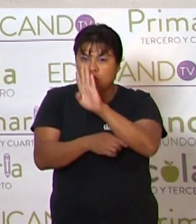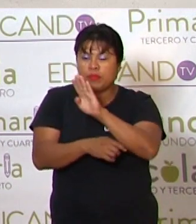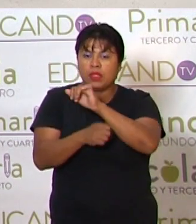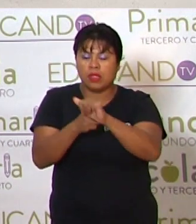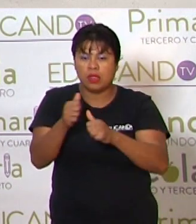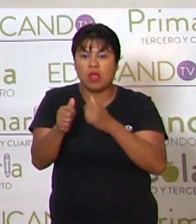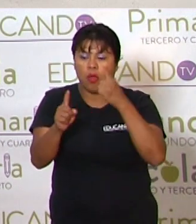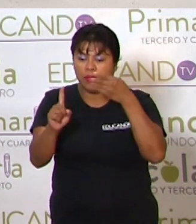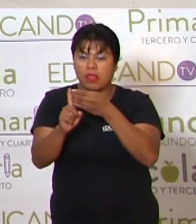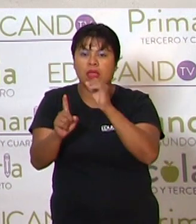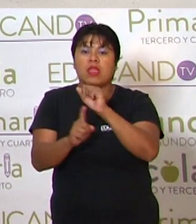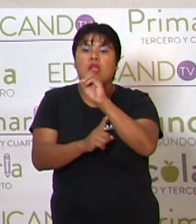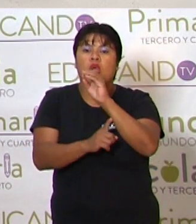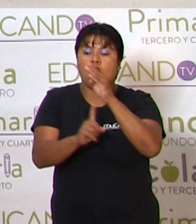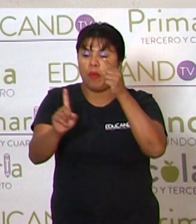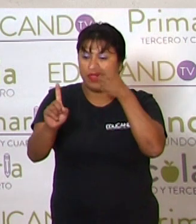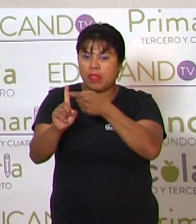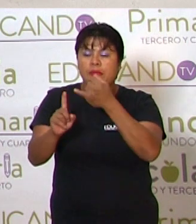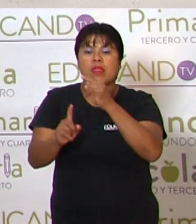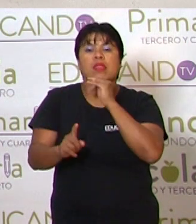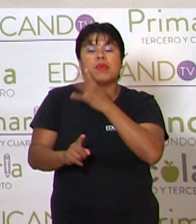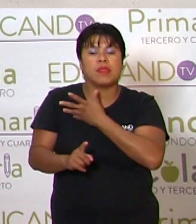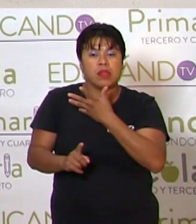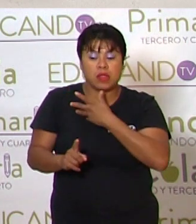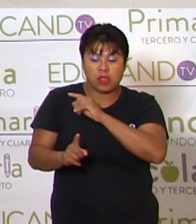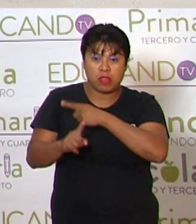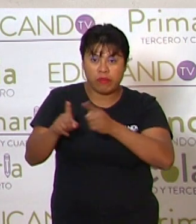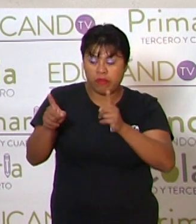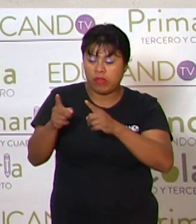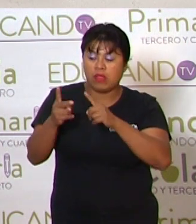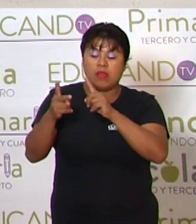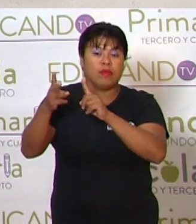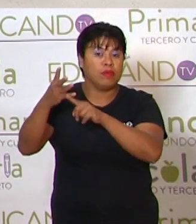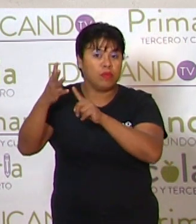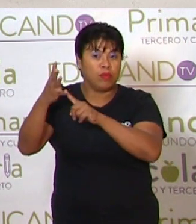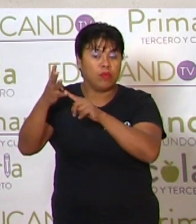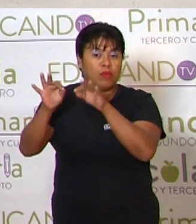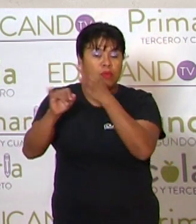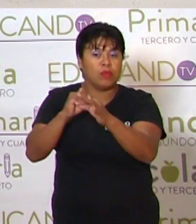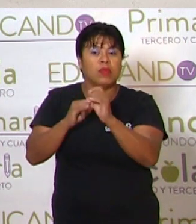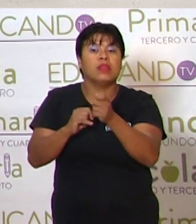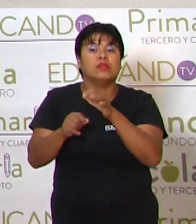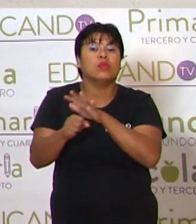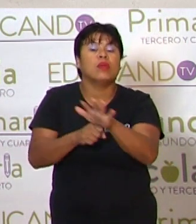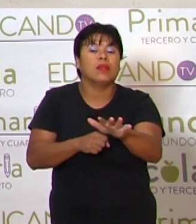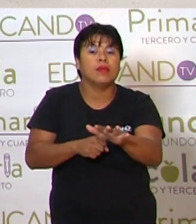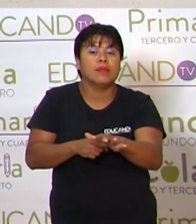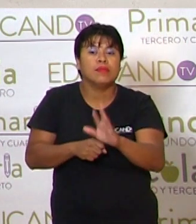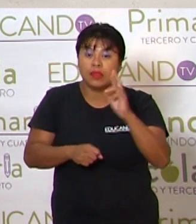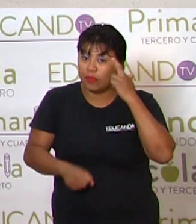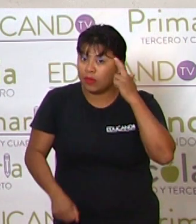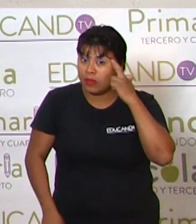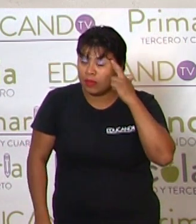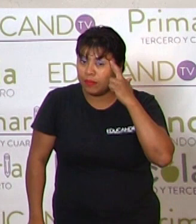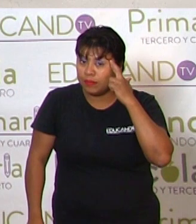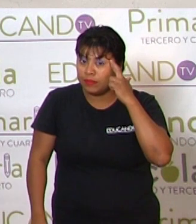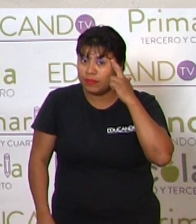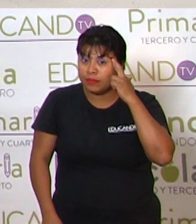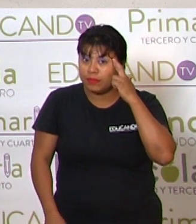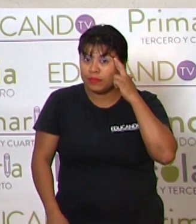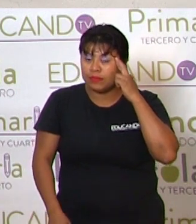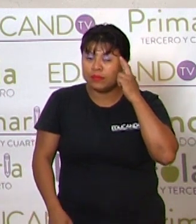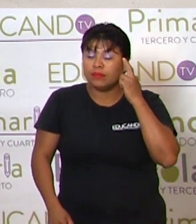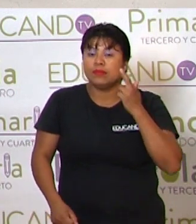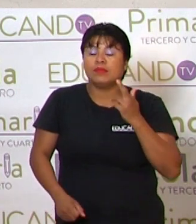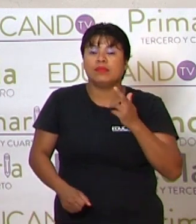objetiva, y también vamos a tener un último tipo de descripción que es, ¿cuál? Recuérdame. Volvemos a